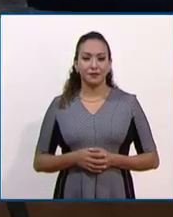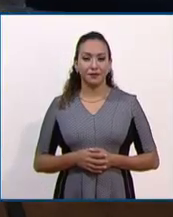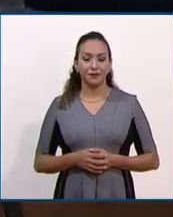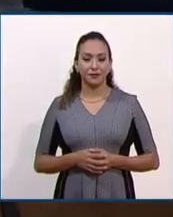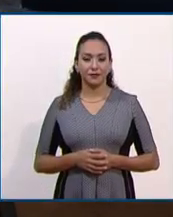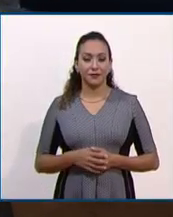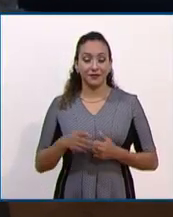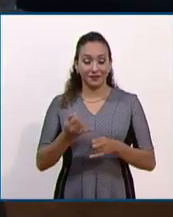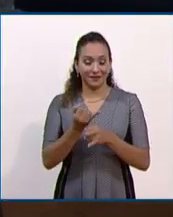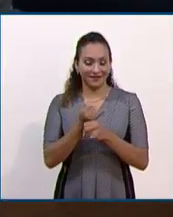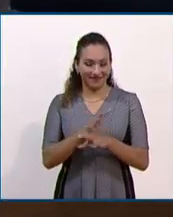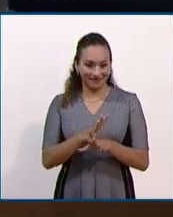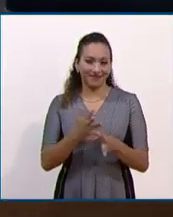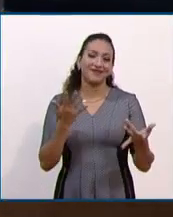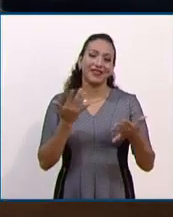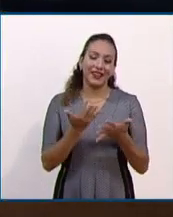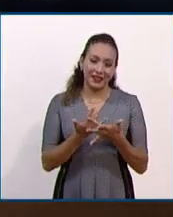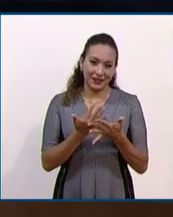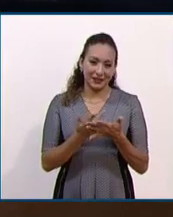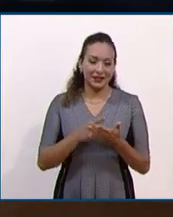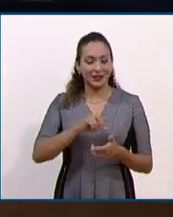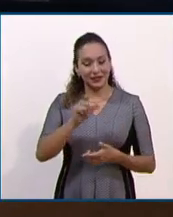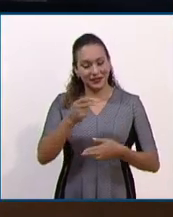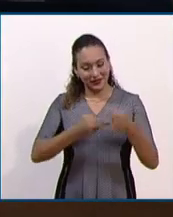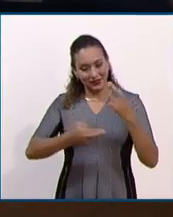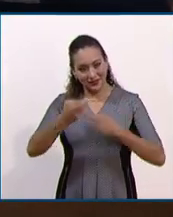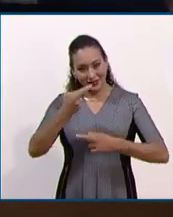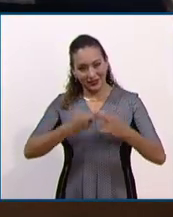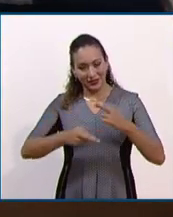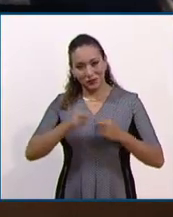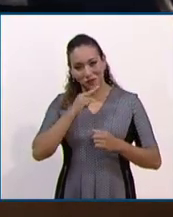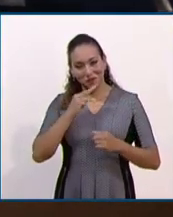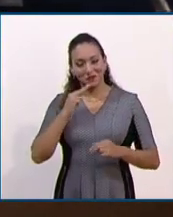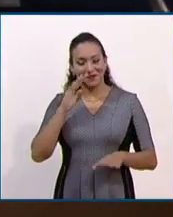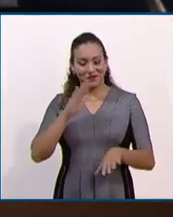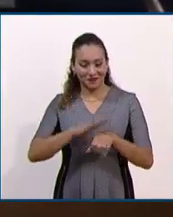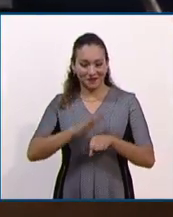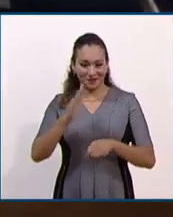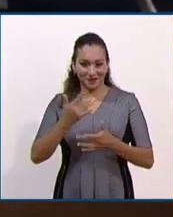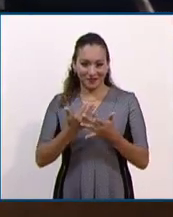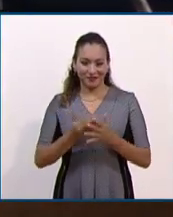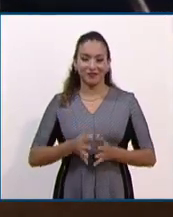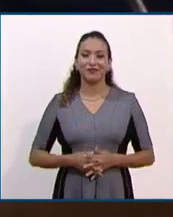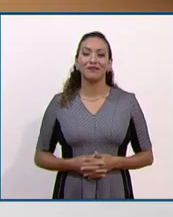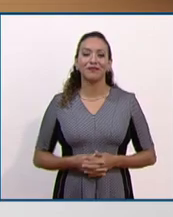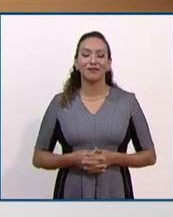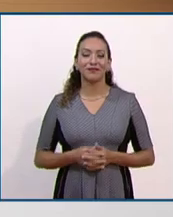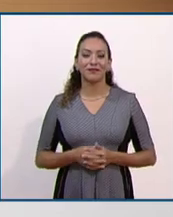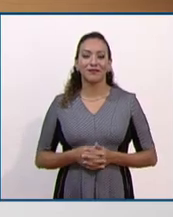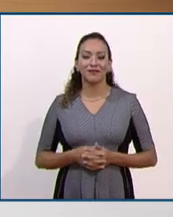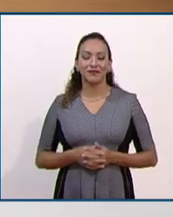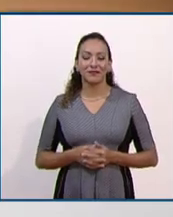Y con esta información es momento de hacer una pausa, pero regresamos con más noticias a Semanario Judicial.